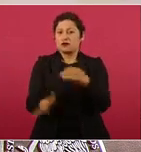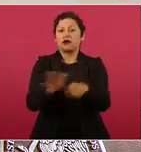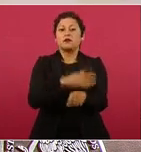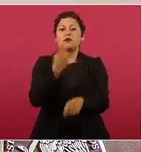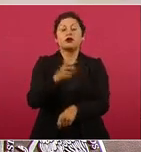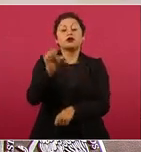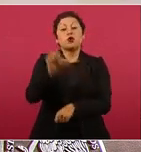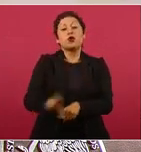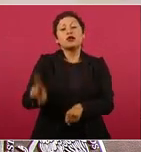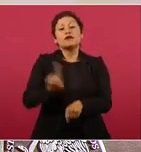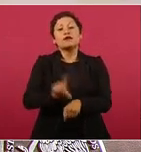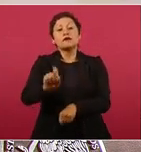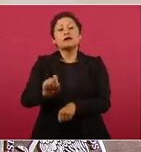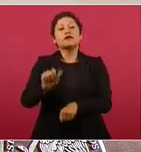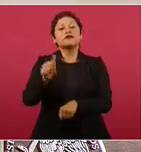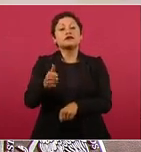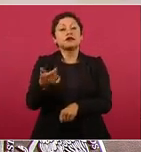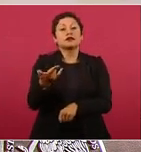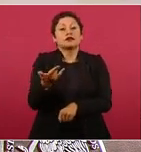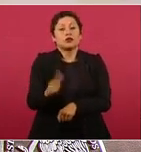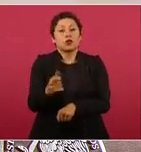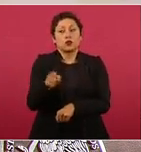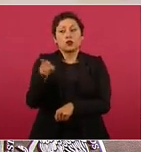de hoy, 26 de julio, el maestro Zoé